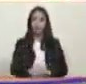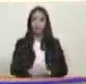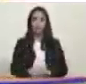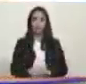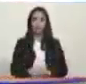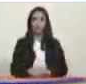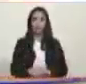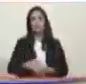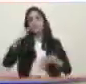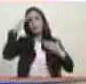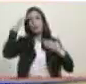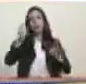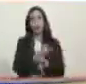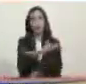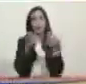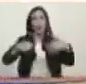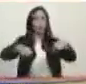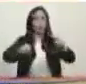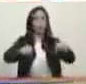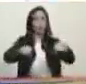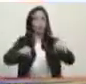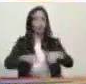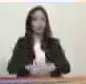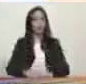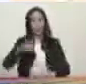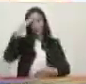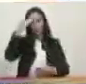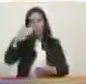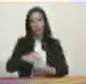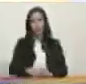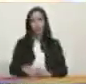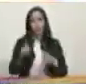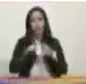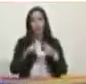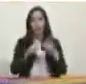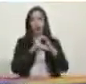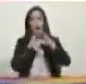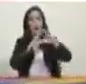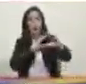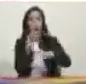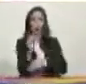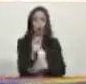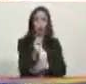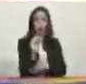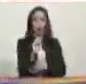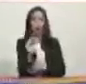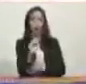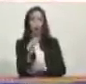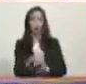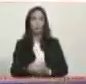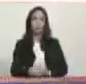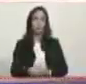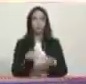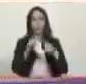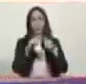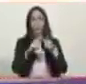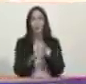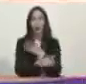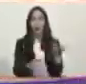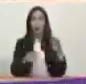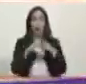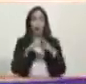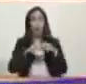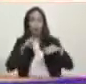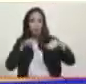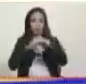Mi saludo a los motorizados, a los autobuseros, a los operadores de